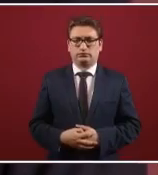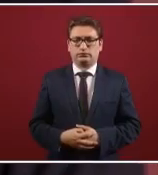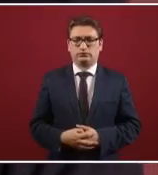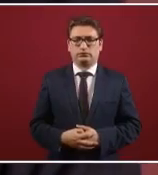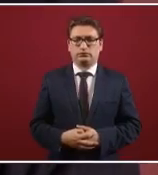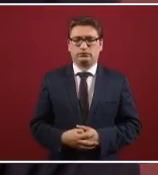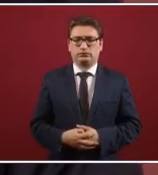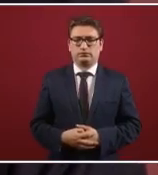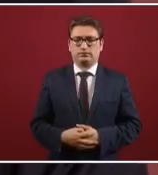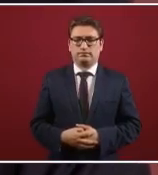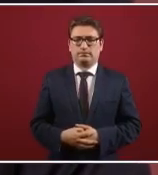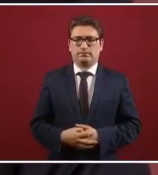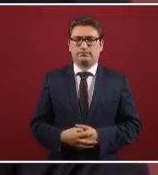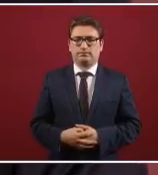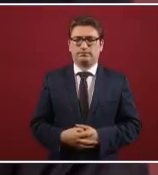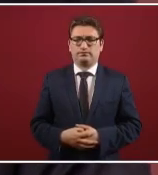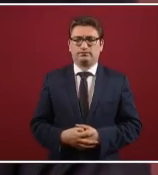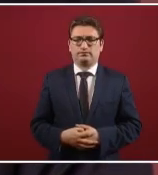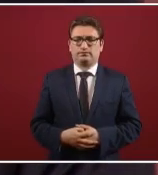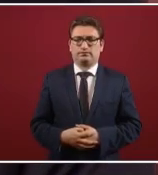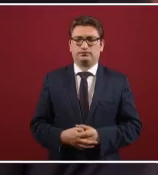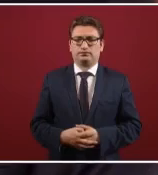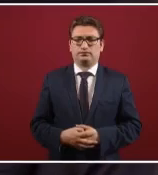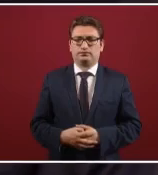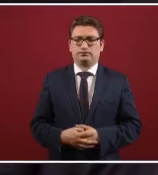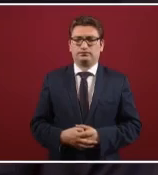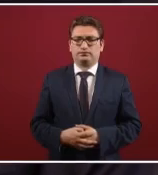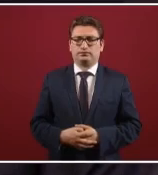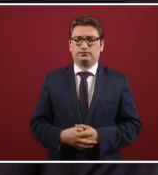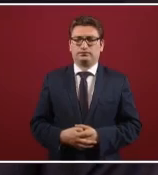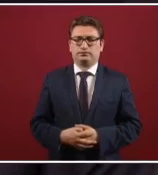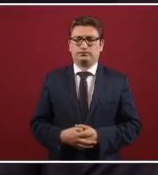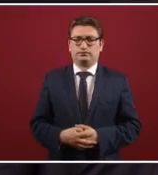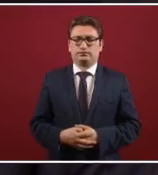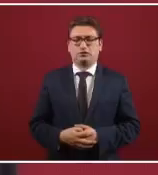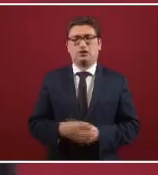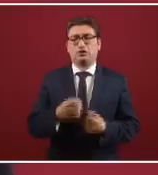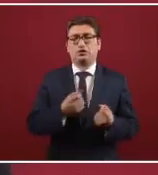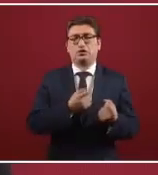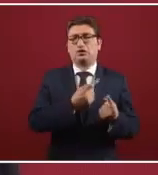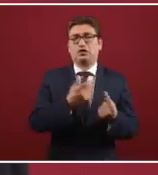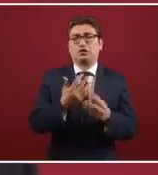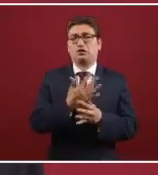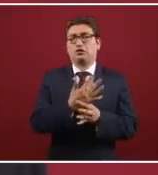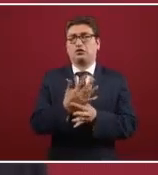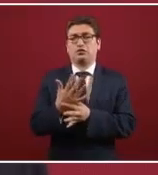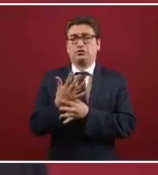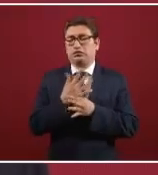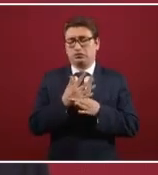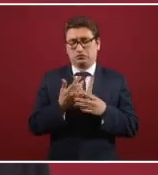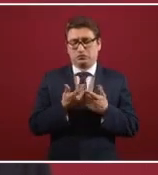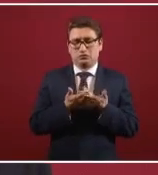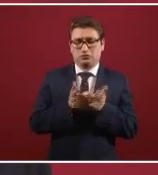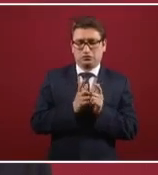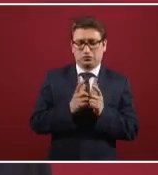y todavía este hablan de que son de izquierda